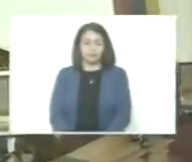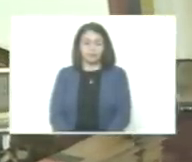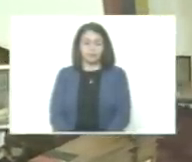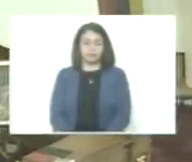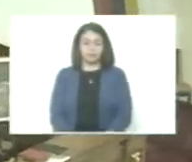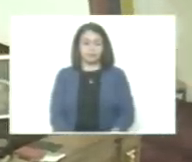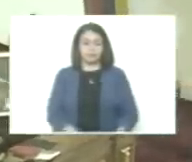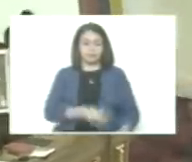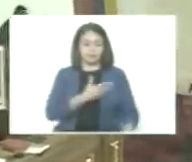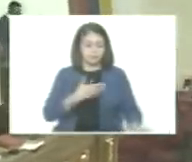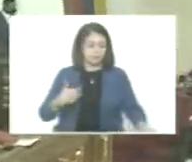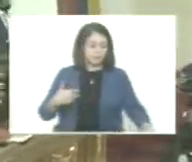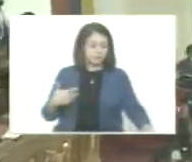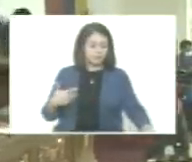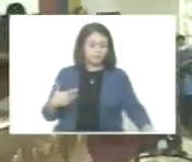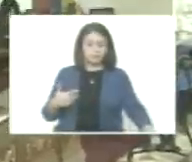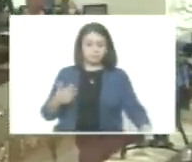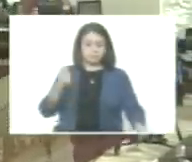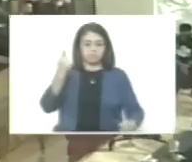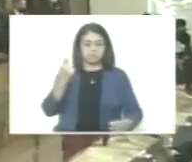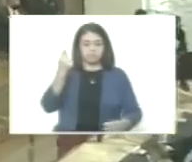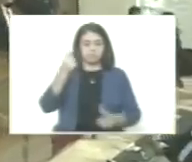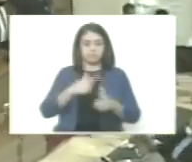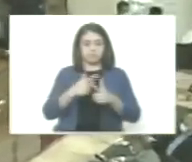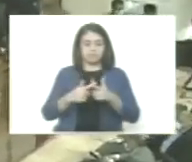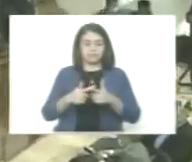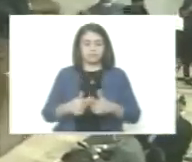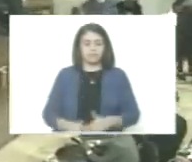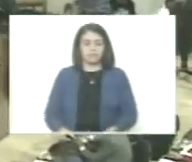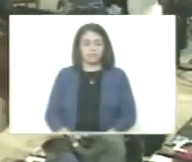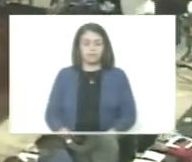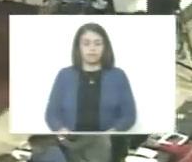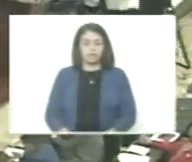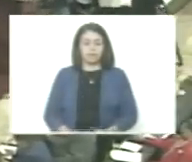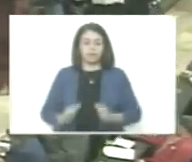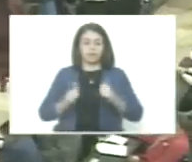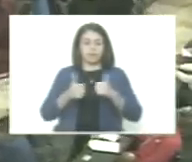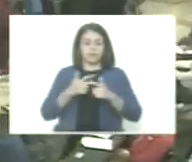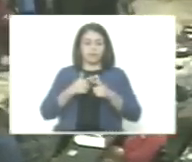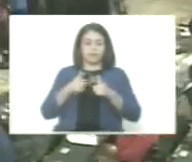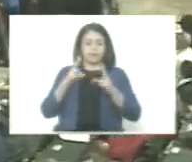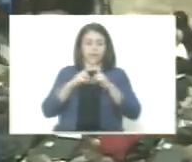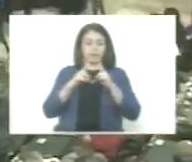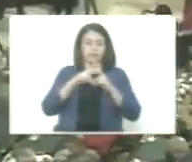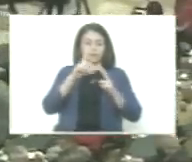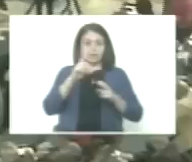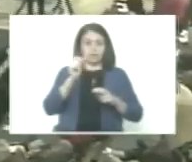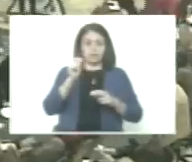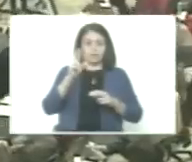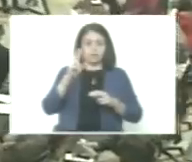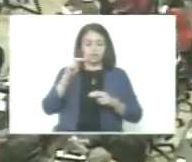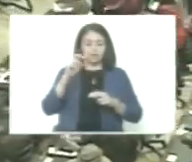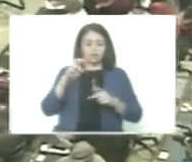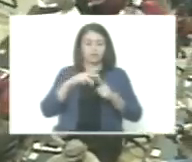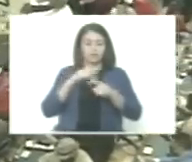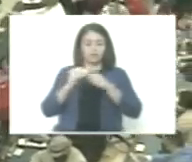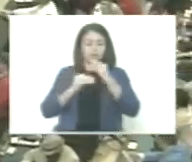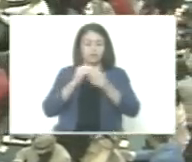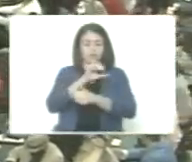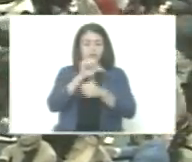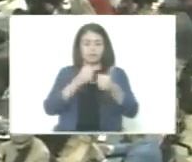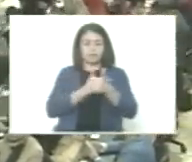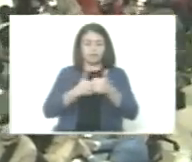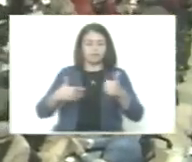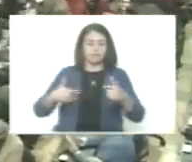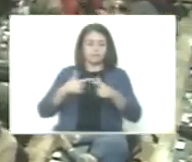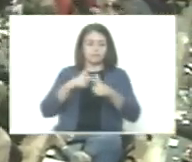Señor presidente, colegas parlamentarios, debo empezar por decir que conocí a Darío Vivas siendo concejal del MAS en Caracas, siendo vicepresidente